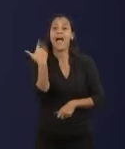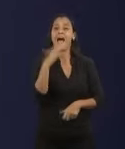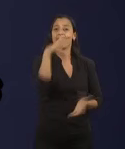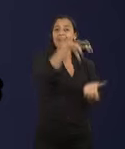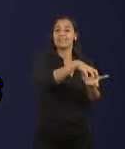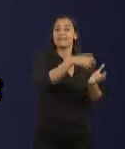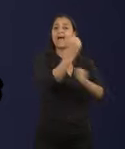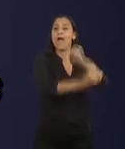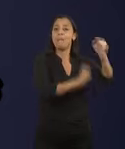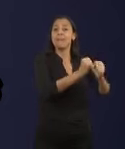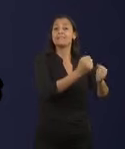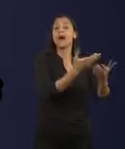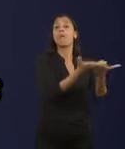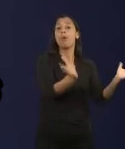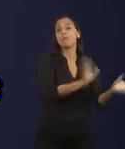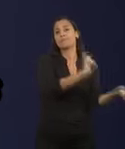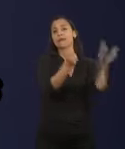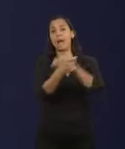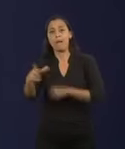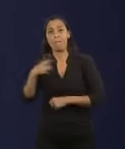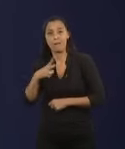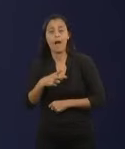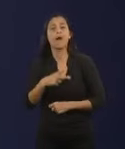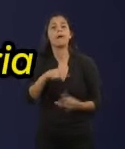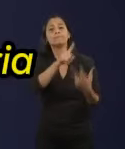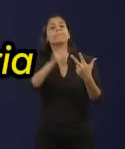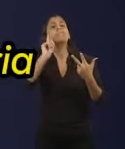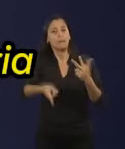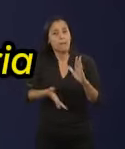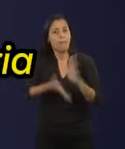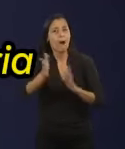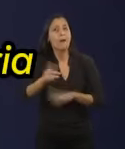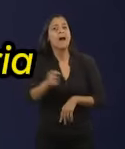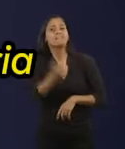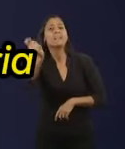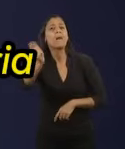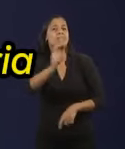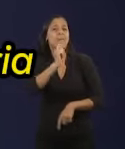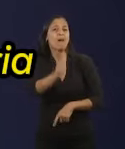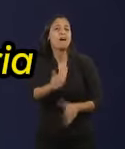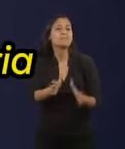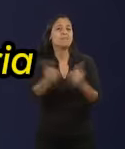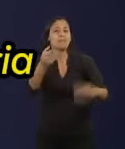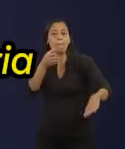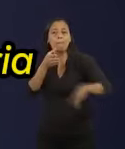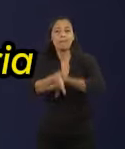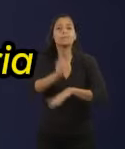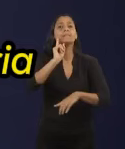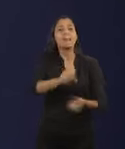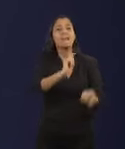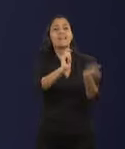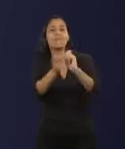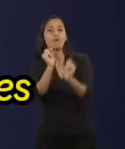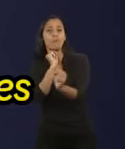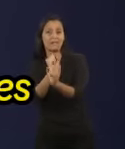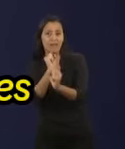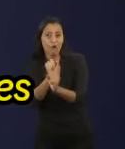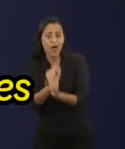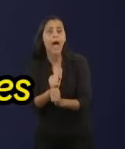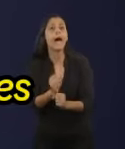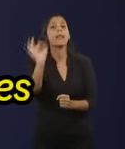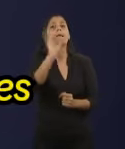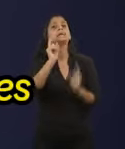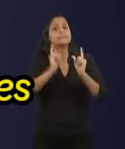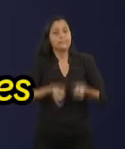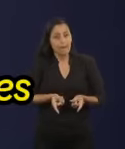supuesto eh se van a simplificar trámites se van a hacer reformas en materia laboral eh se